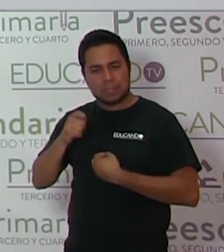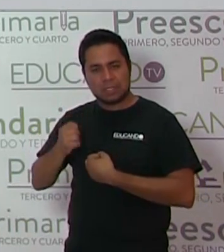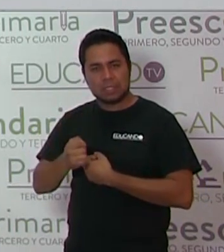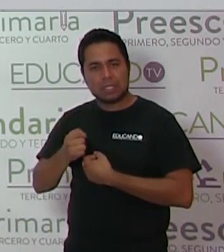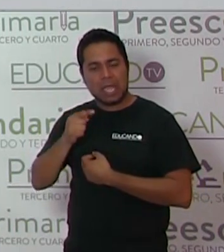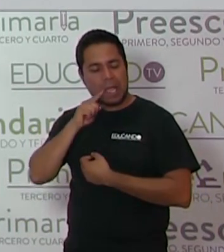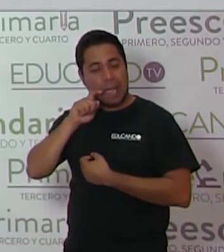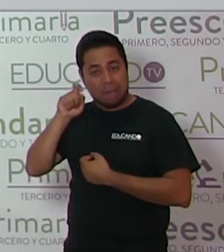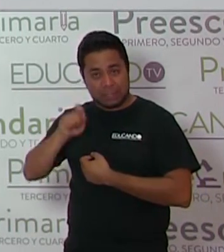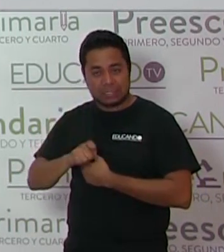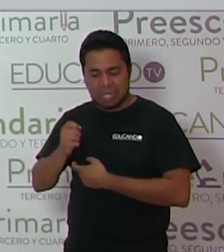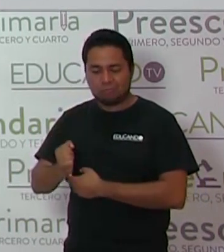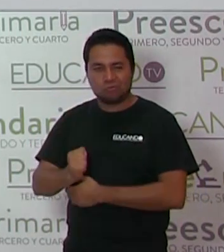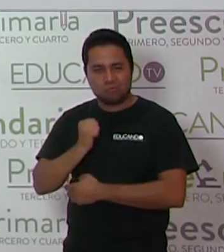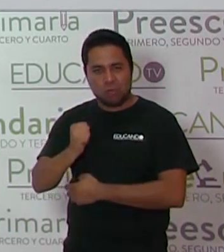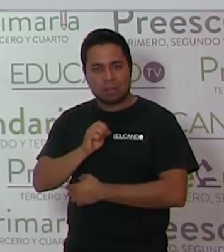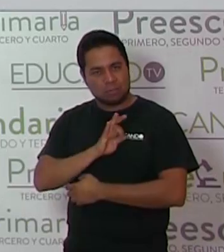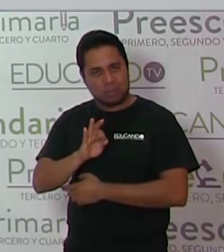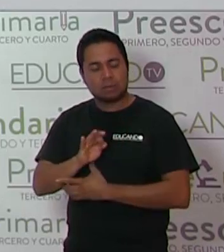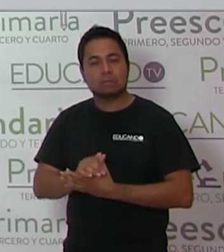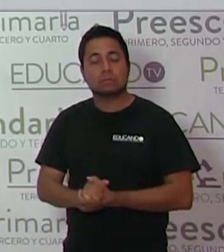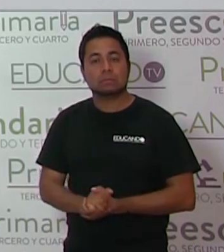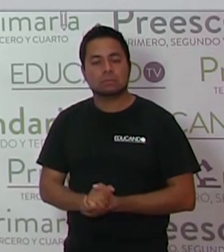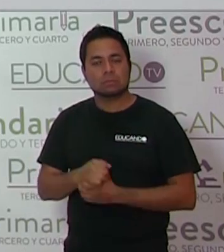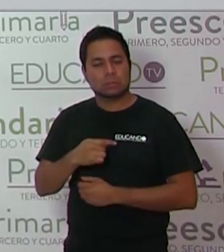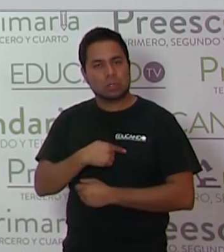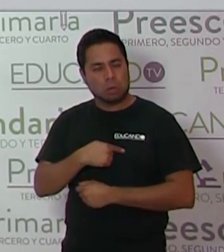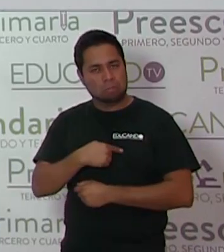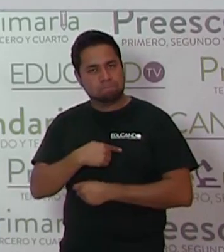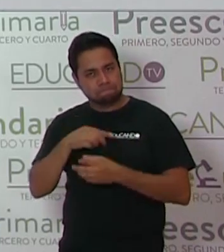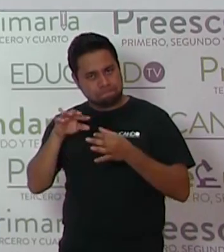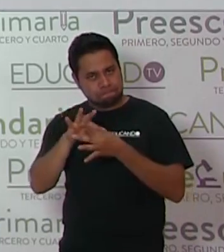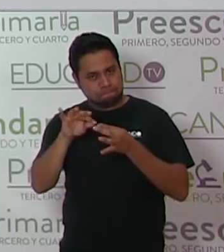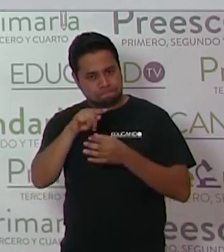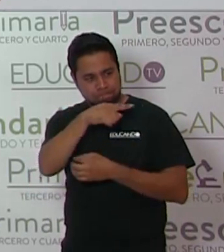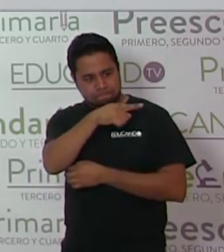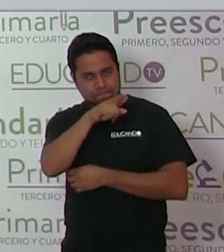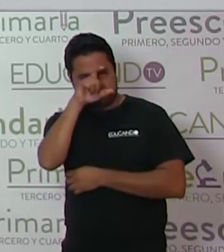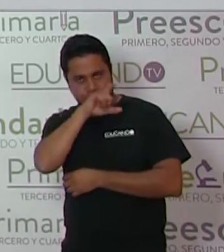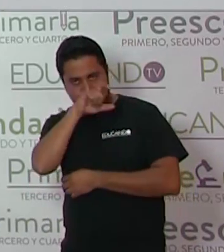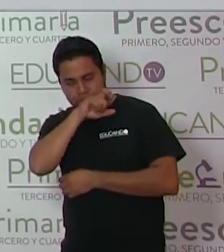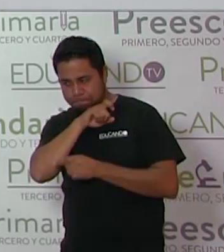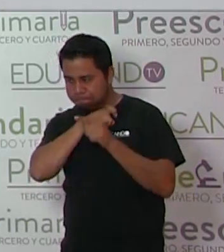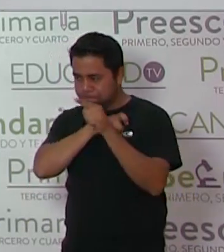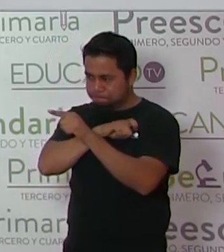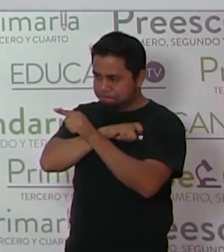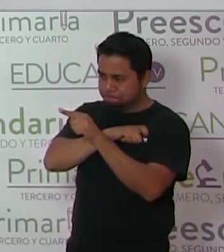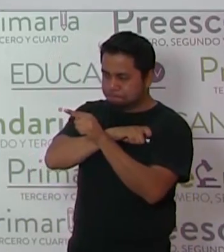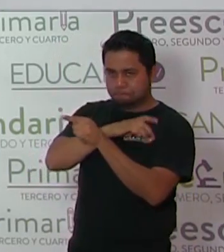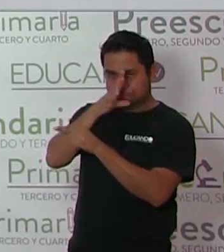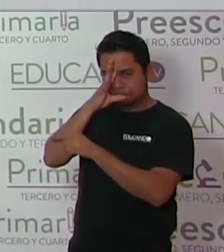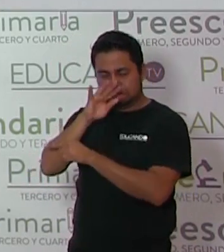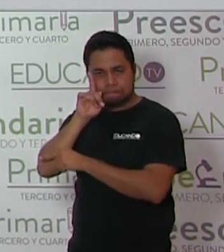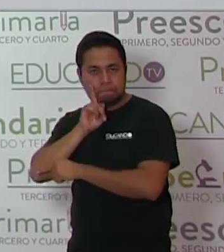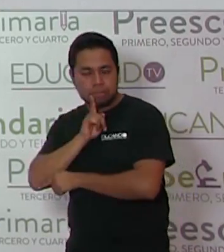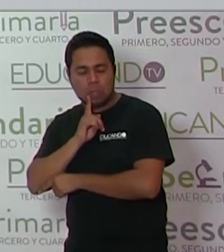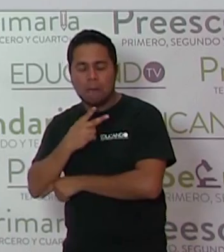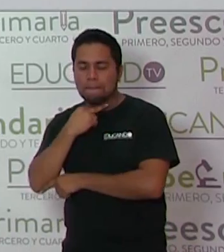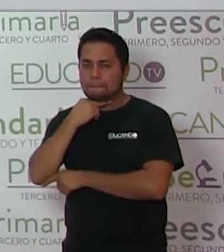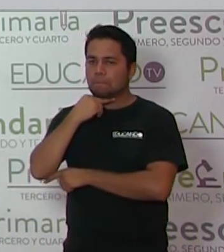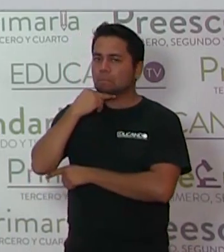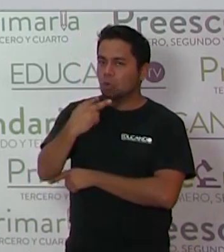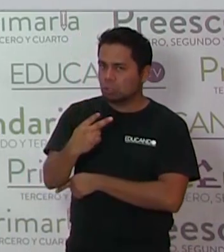eso reforzaría su amistad. Estoy hablando de un águila y de una zorra. La